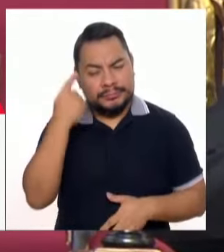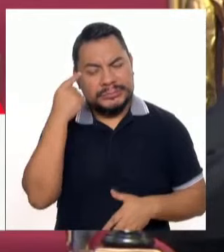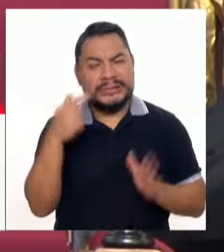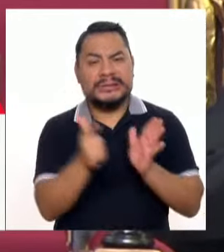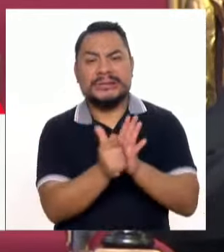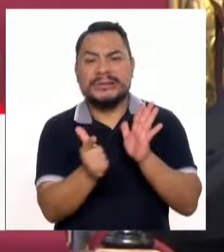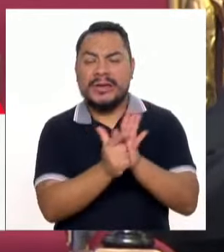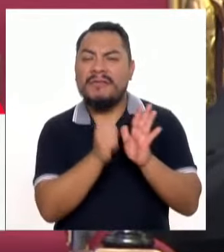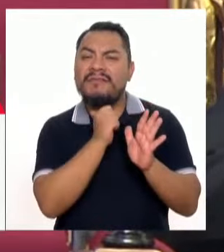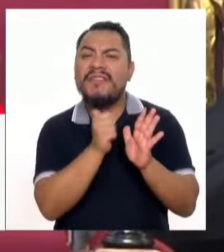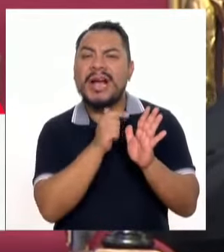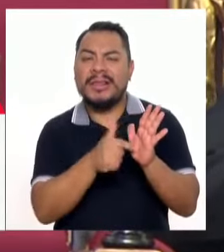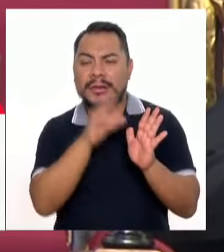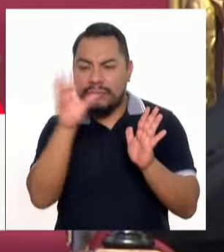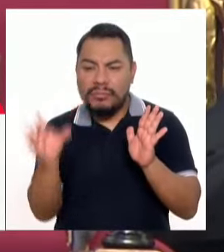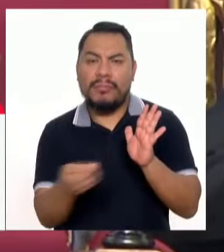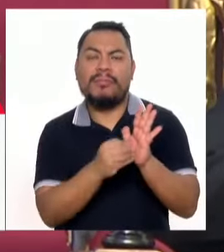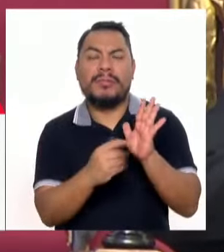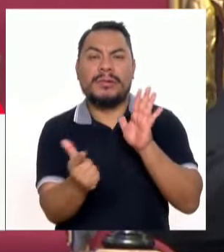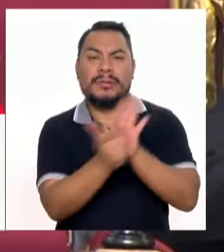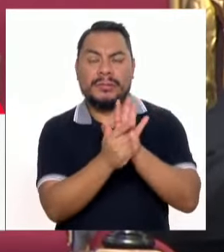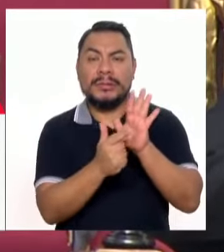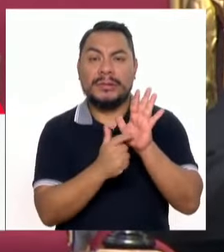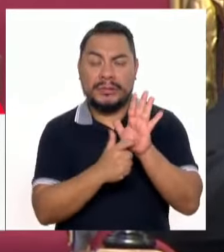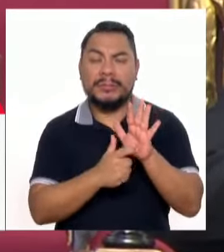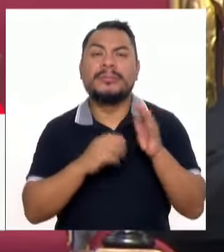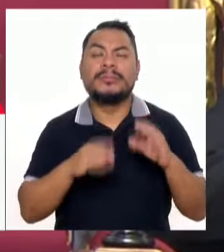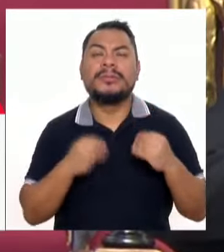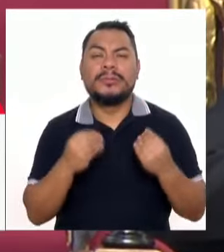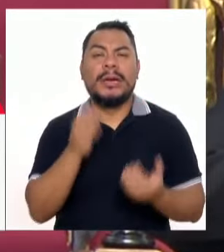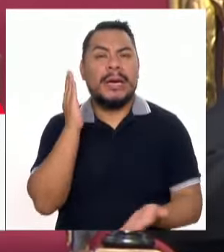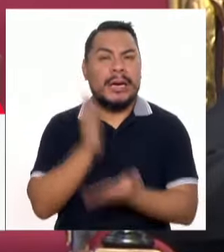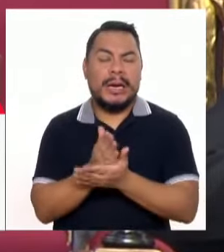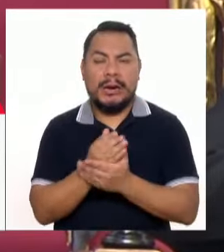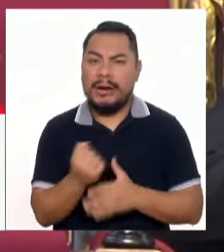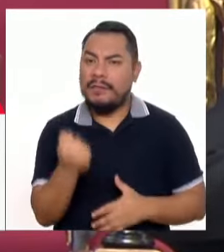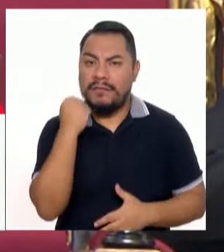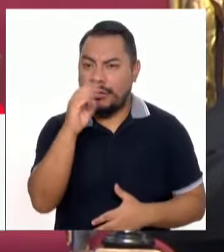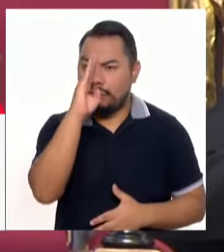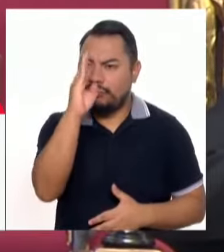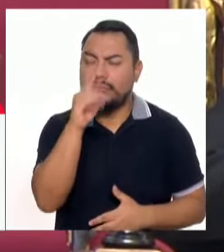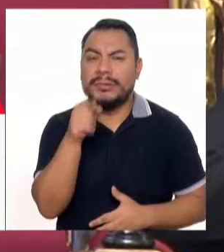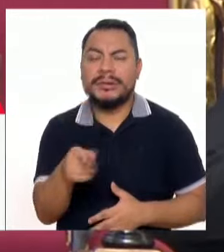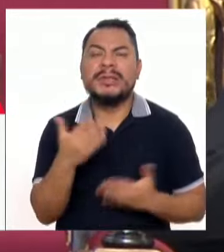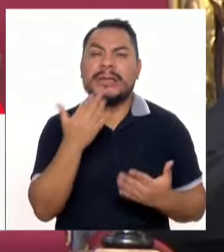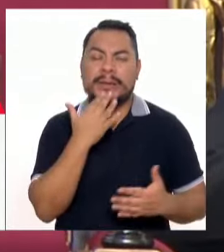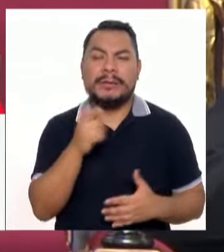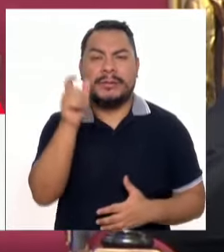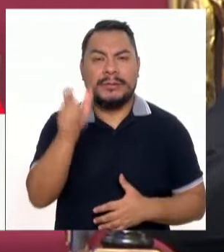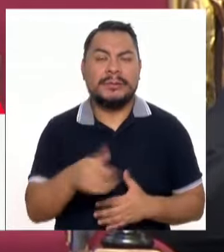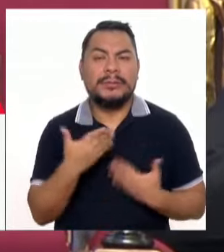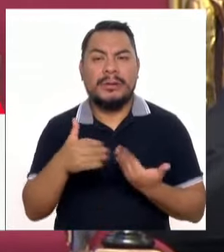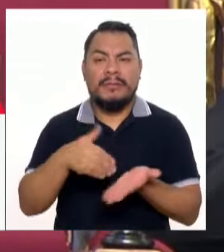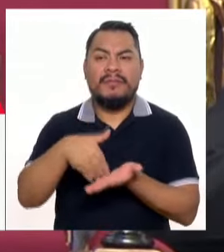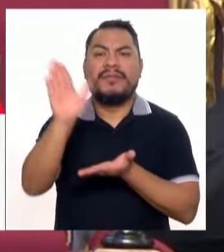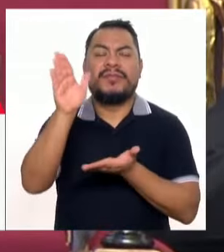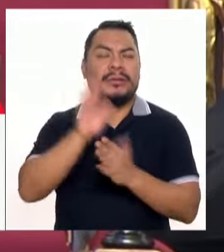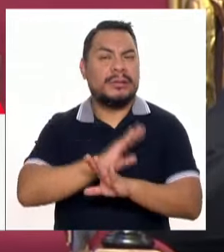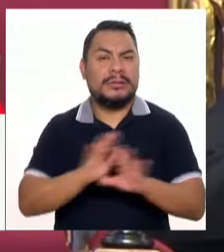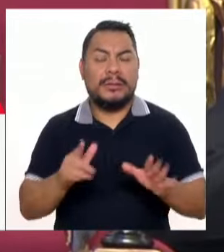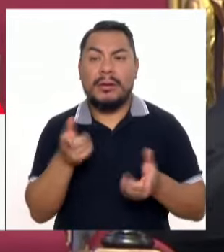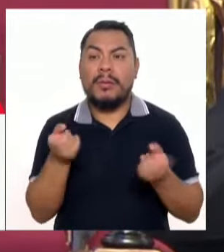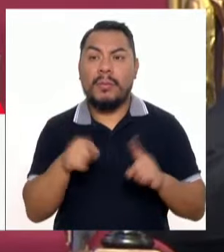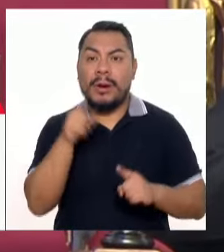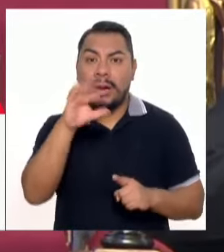e incorporar en el Código Penal como pena restrictiva la figura de la expulsión en casos